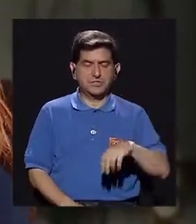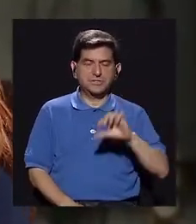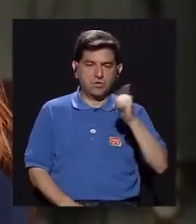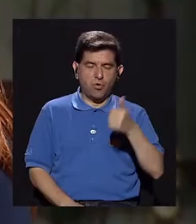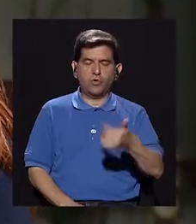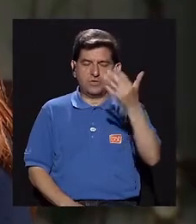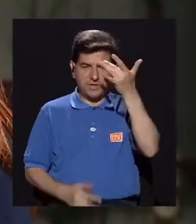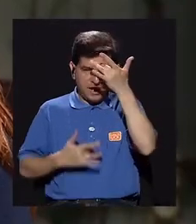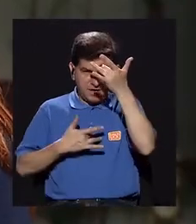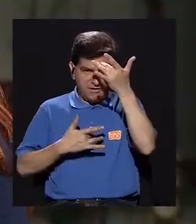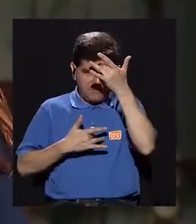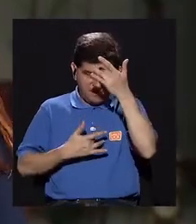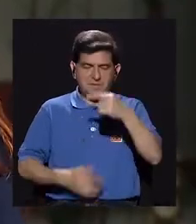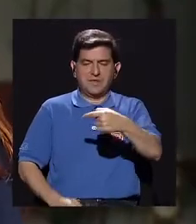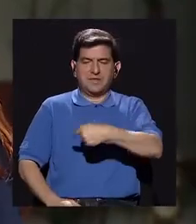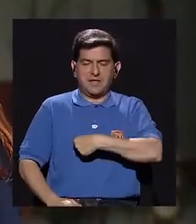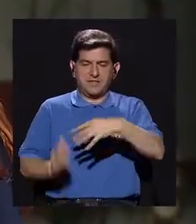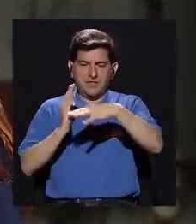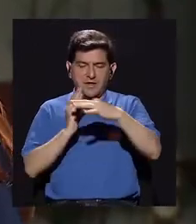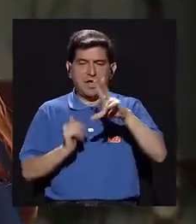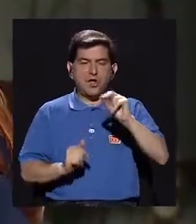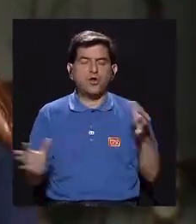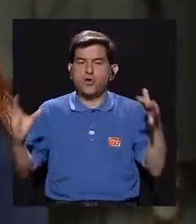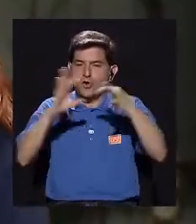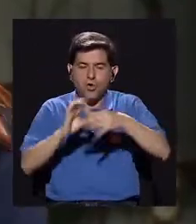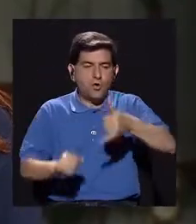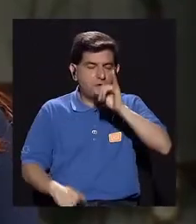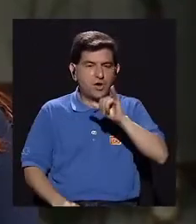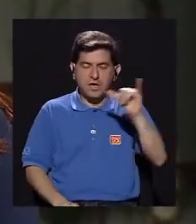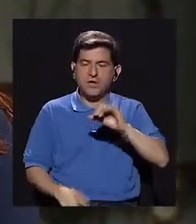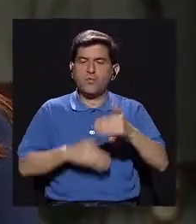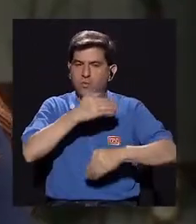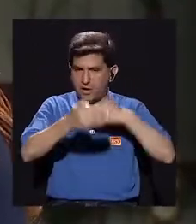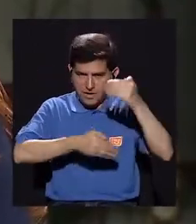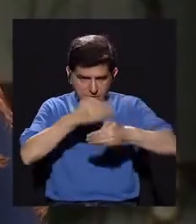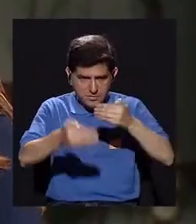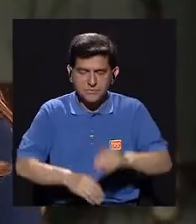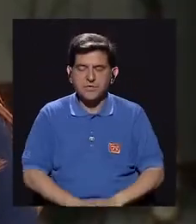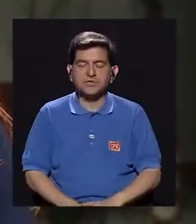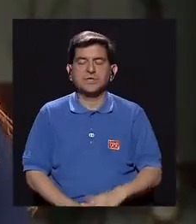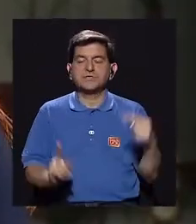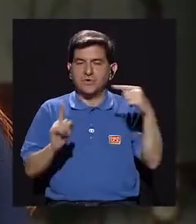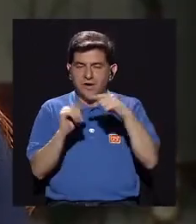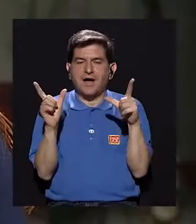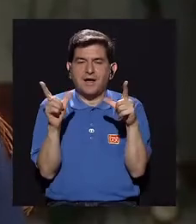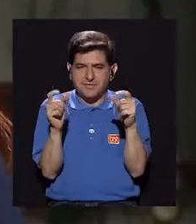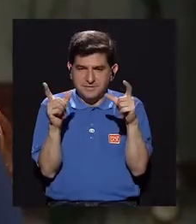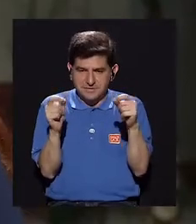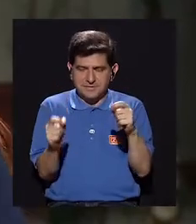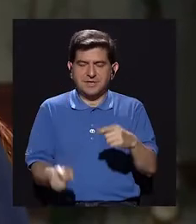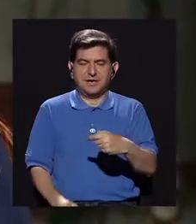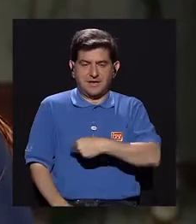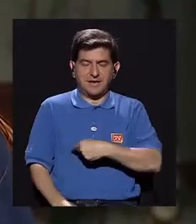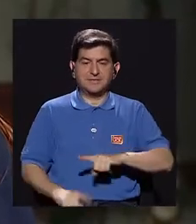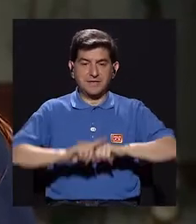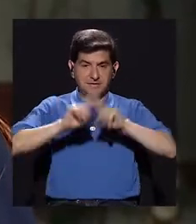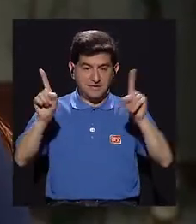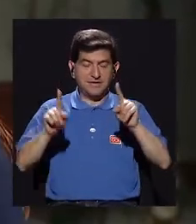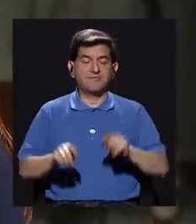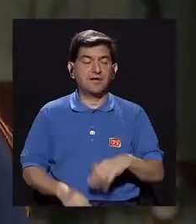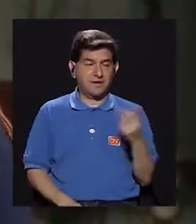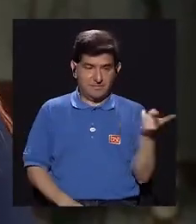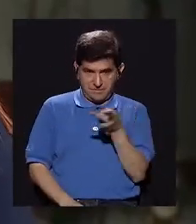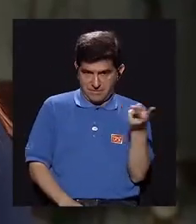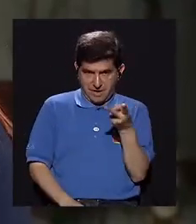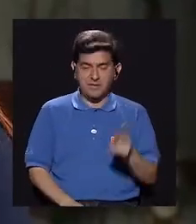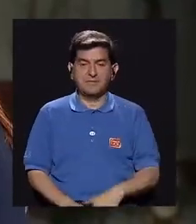la enfermedad de hígado graso no alcohólico que también lleva cirrosis y también lleva cáncer de hígado. Son entidades aparte